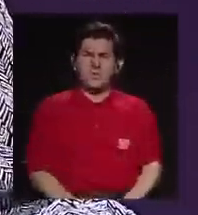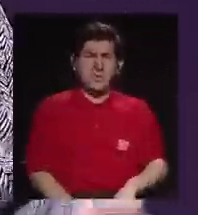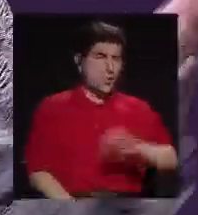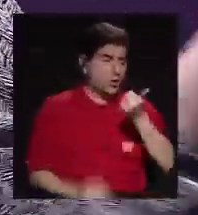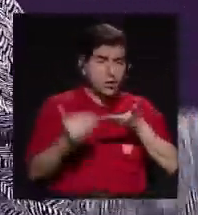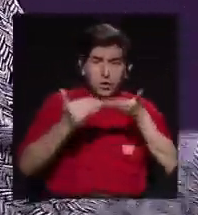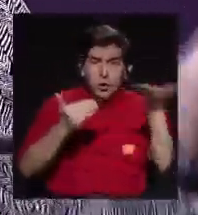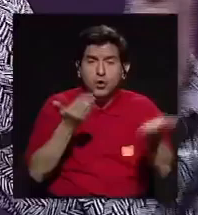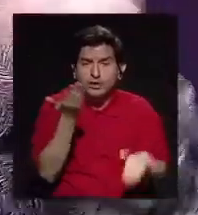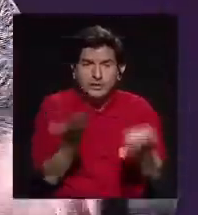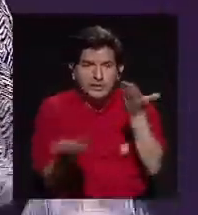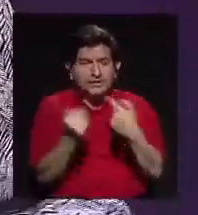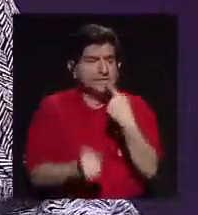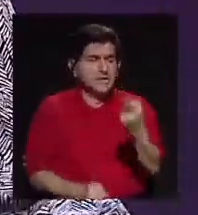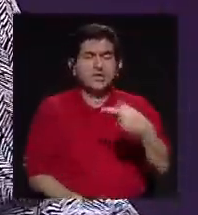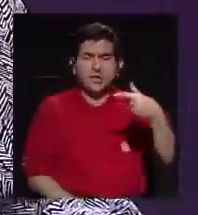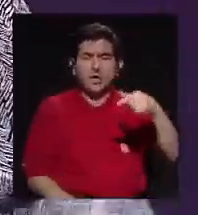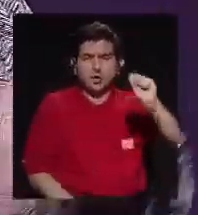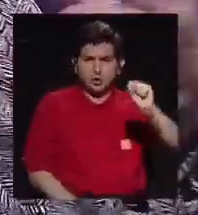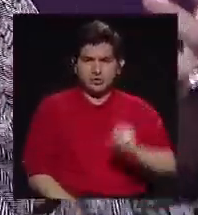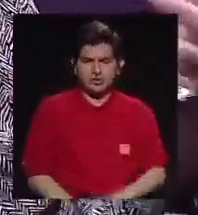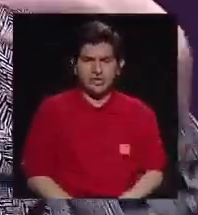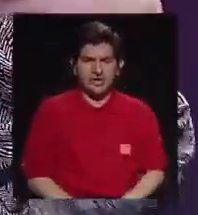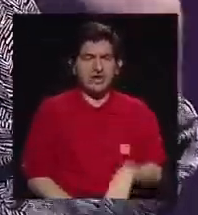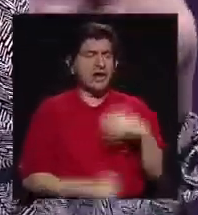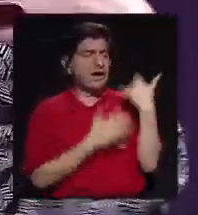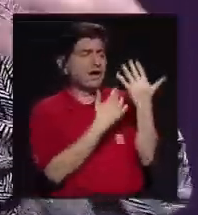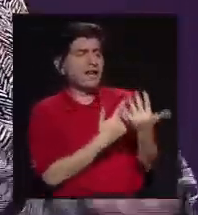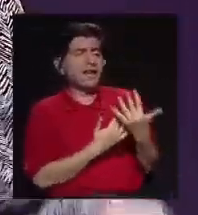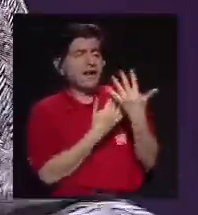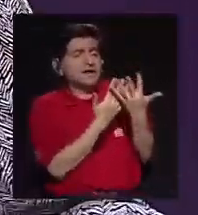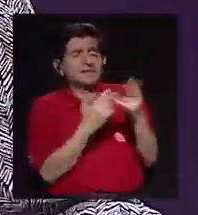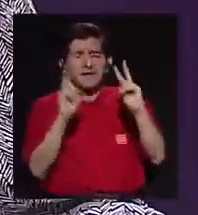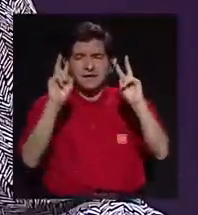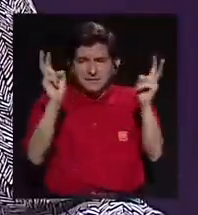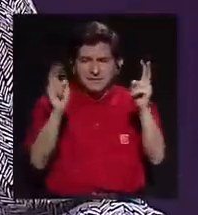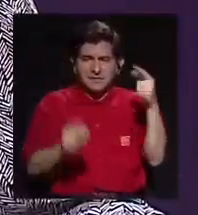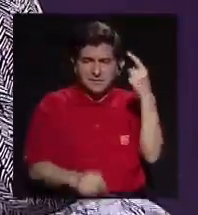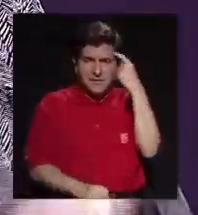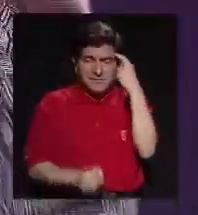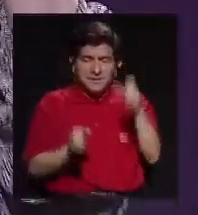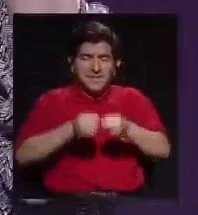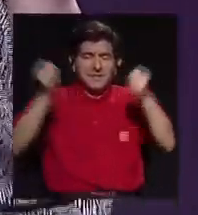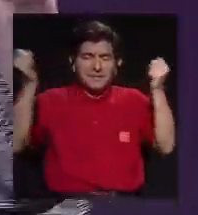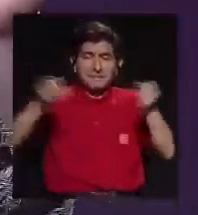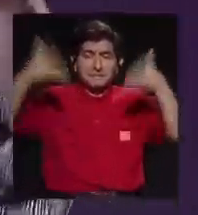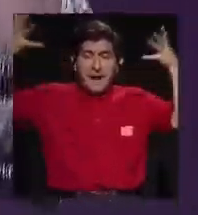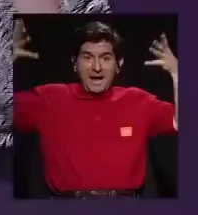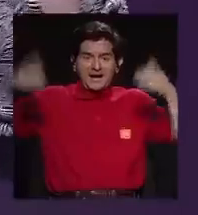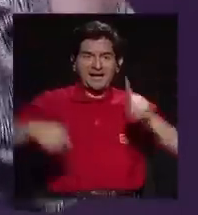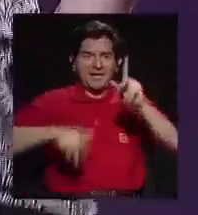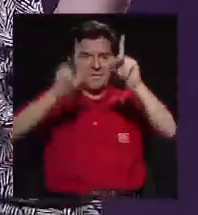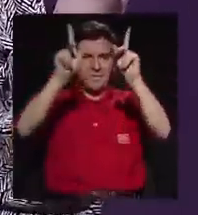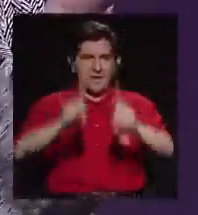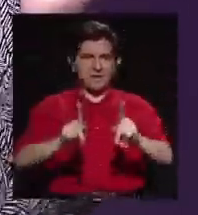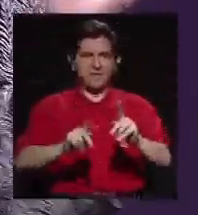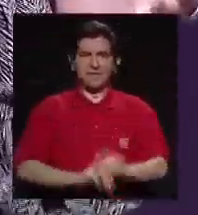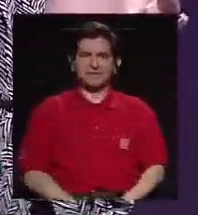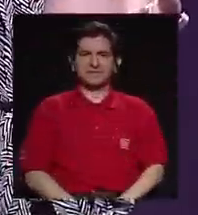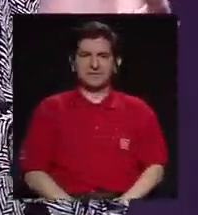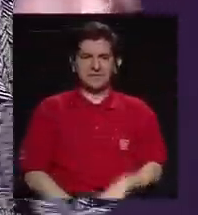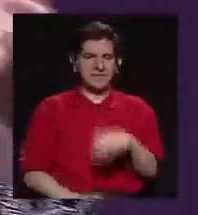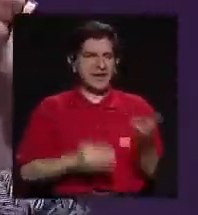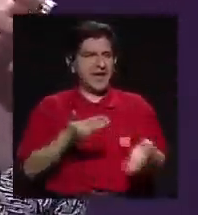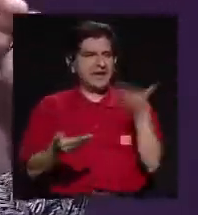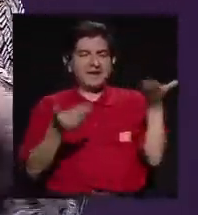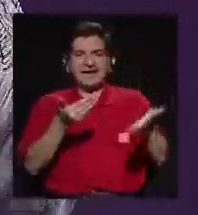otros elementos, por ejemplo, lo decía Gina con el tema de la esperanza, que es un poco también el pensamiento mágico de una figura que cobra, ¿verdad?,